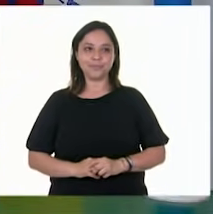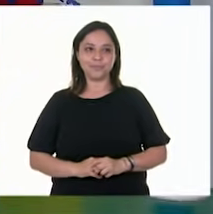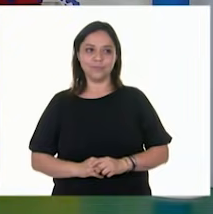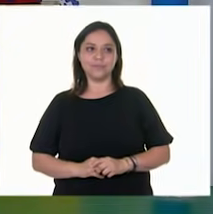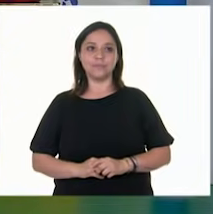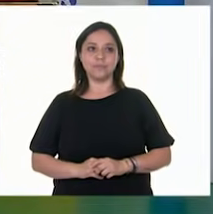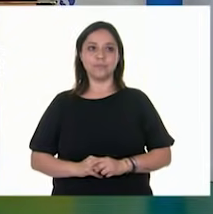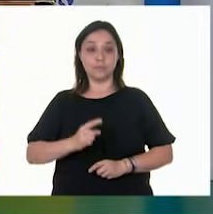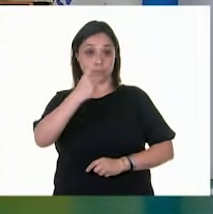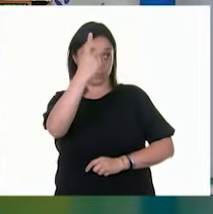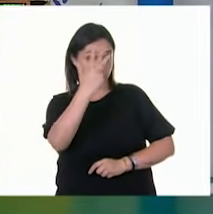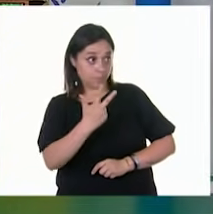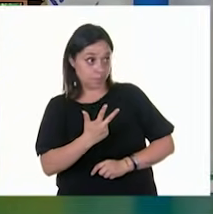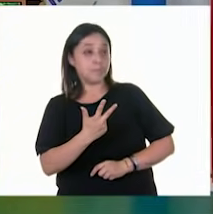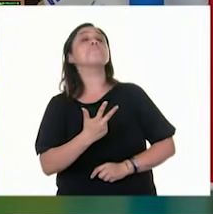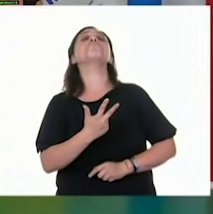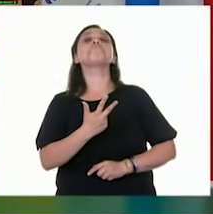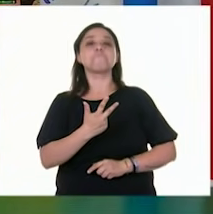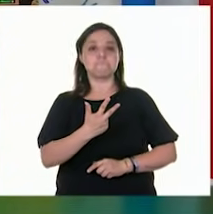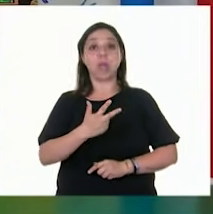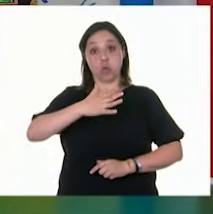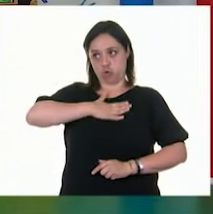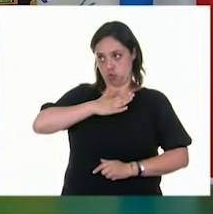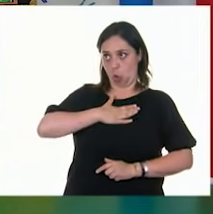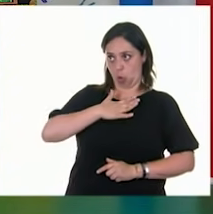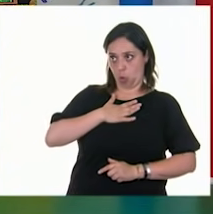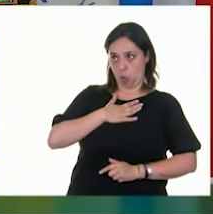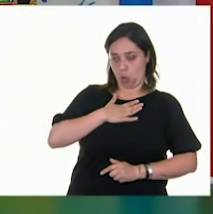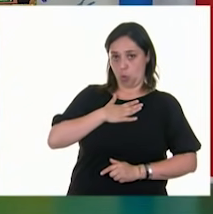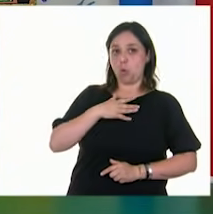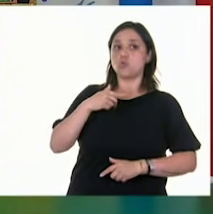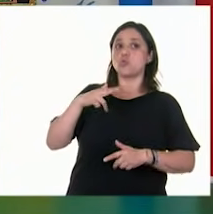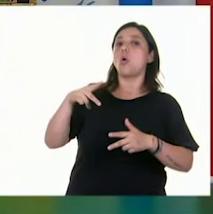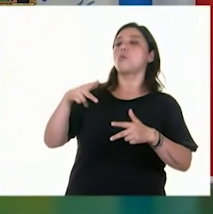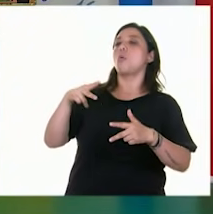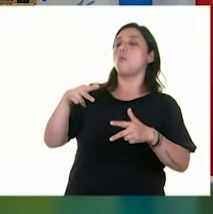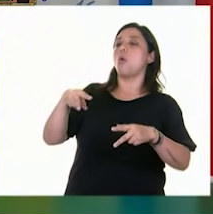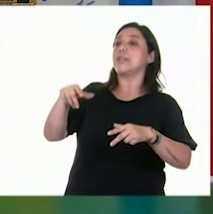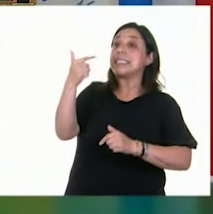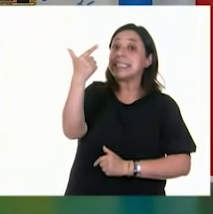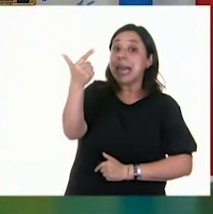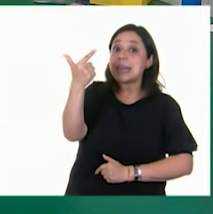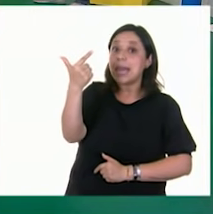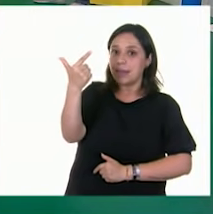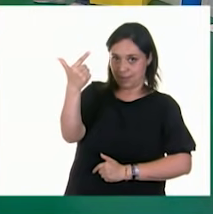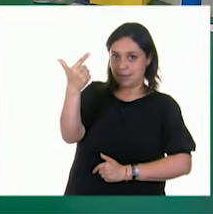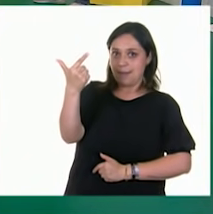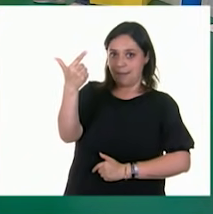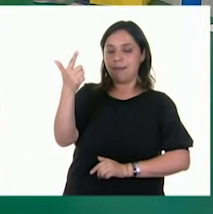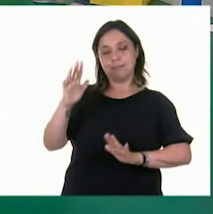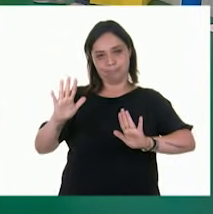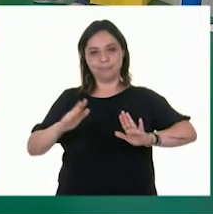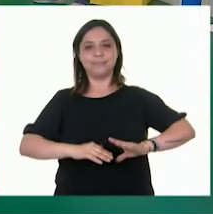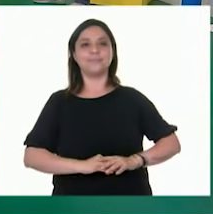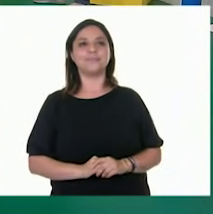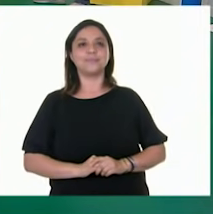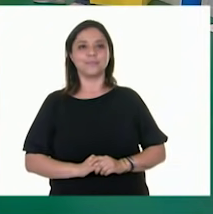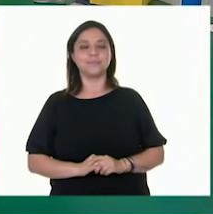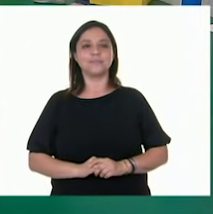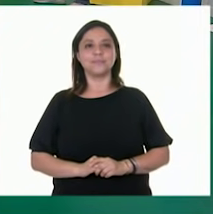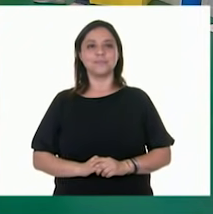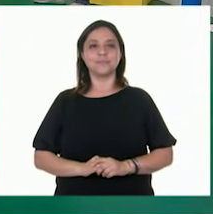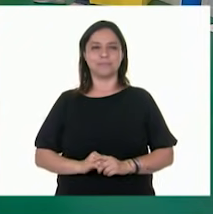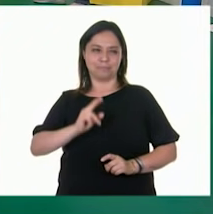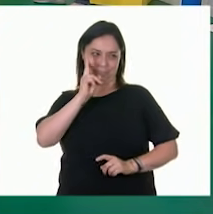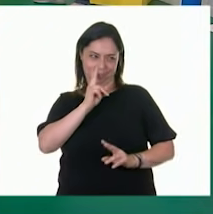¿Un octavo? Ajá. Muy porque bien. Yo me quedé con 1/8 porque okay. Regalé 7, ¿no? Sí, sí, está bien. Ay, maestro, no me vas a dudar. No, vamos a ver. Vamos a ponerte